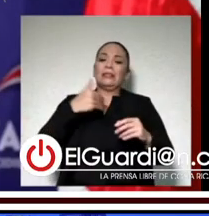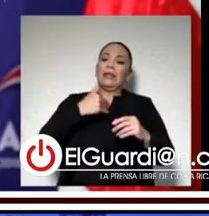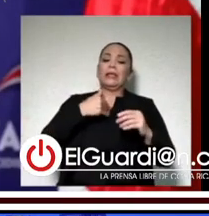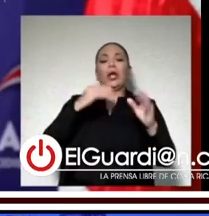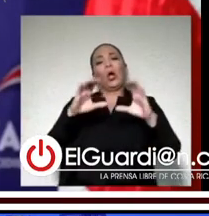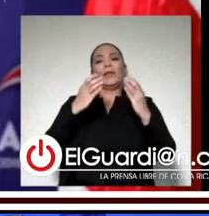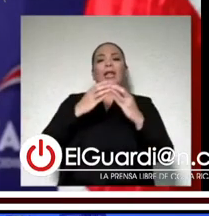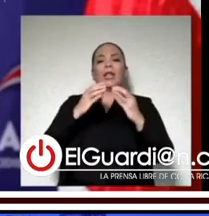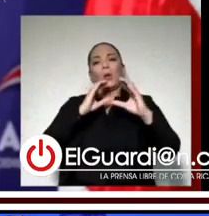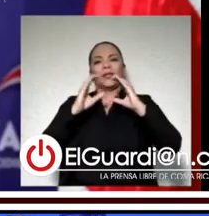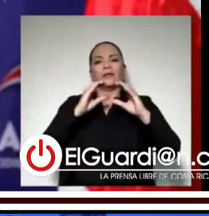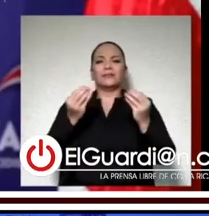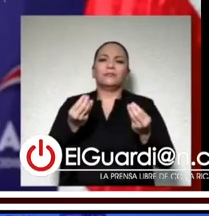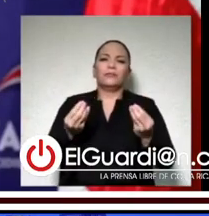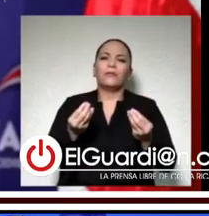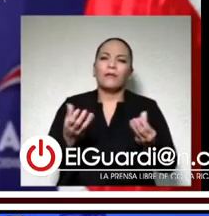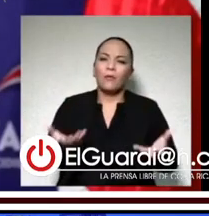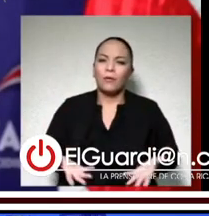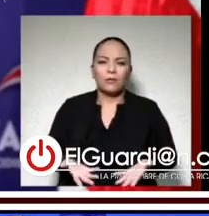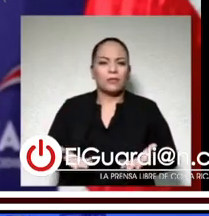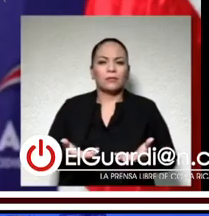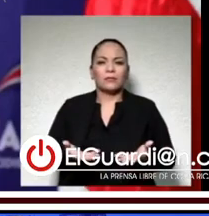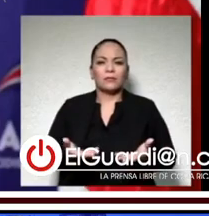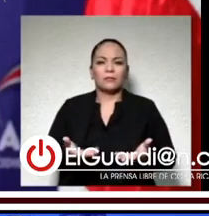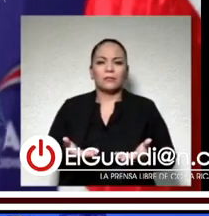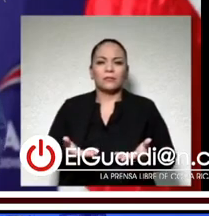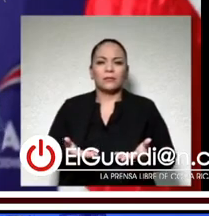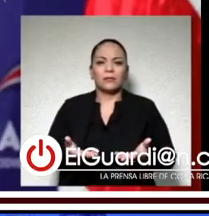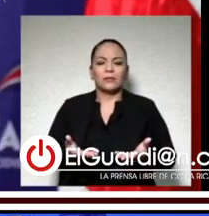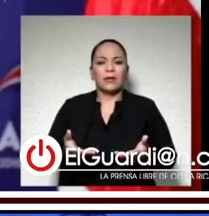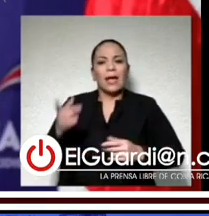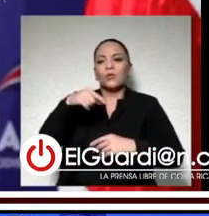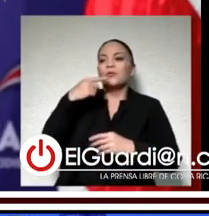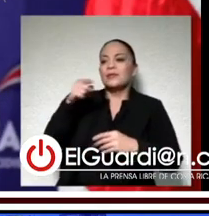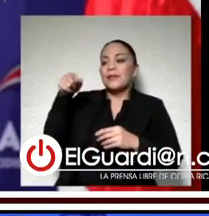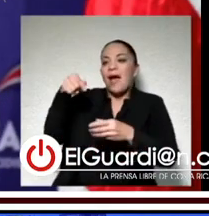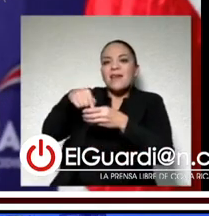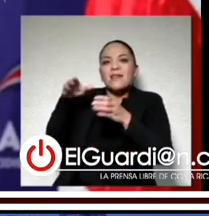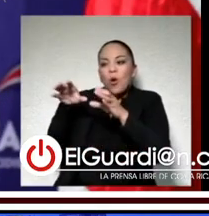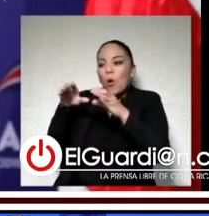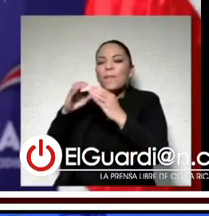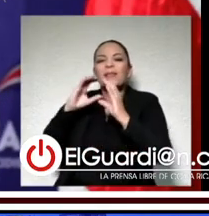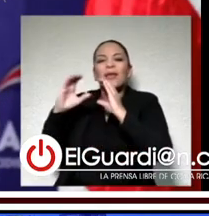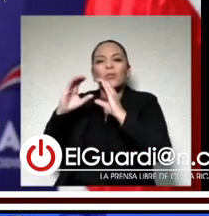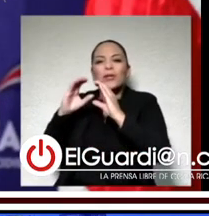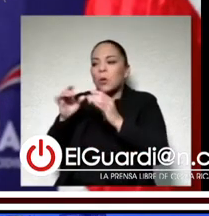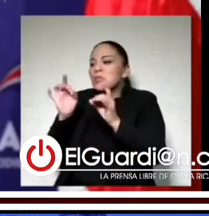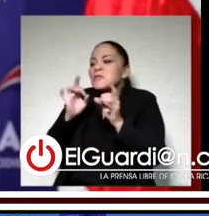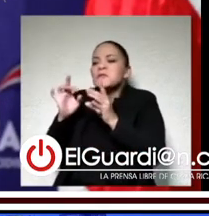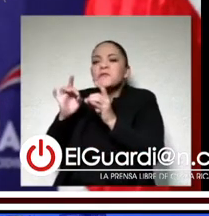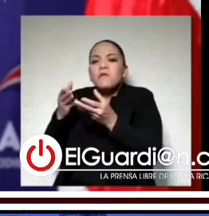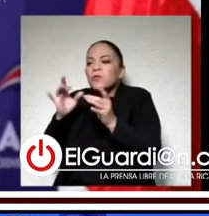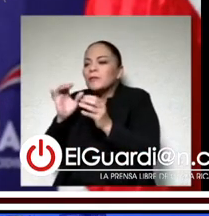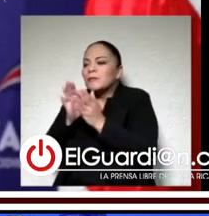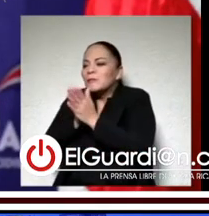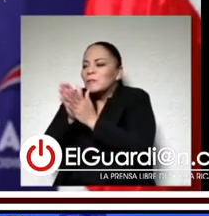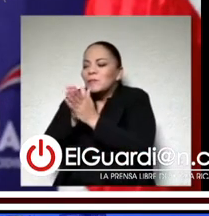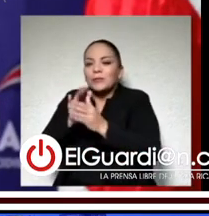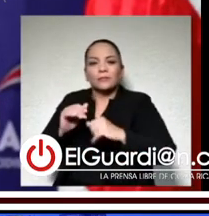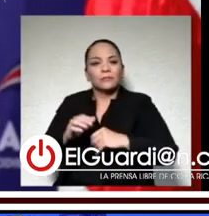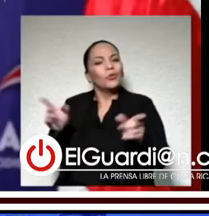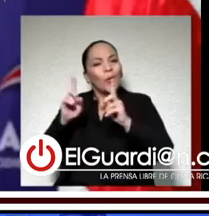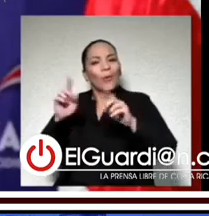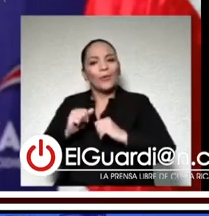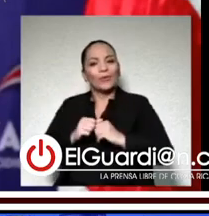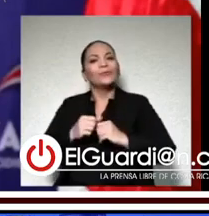¿Qué cosas perversas se cocinan ahí? ¿Sabe qué se cocina ahí? ¿Cómo le damos cuenta a usted todos